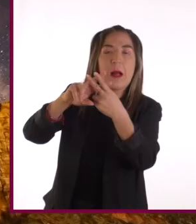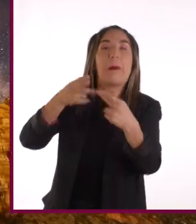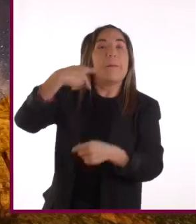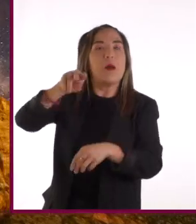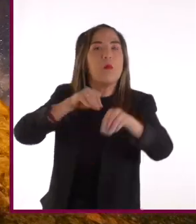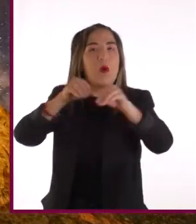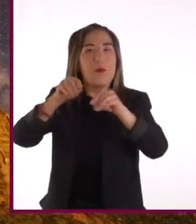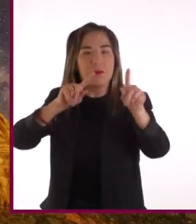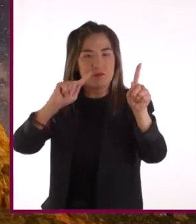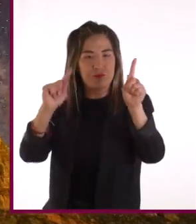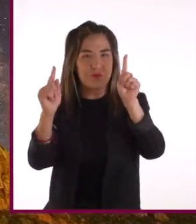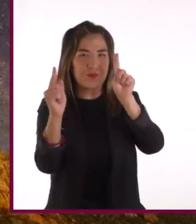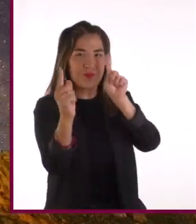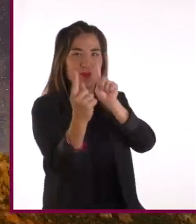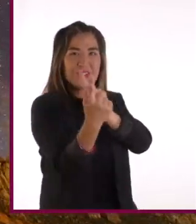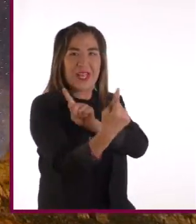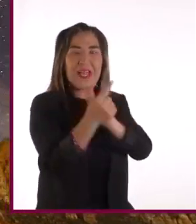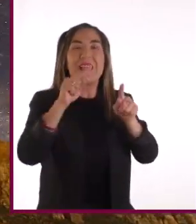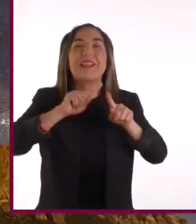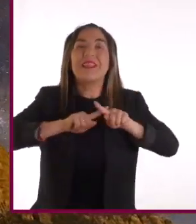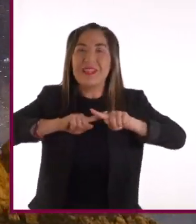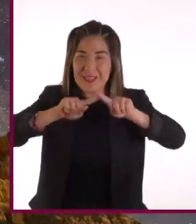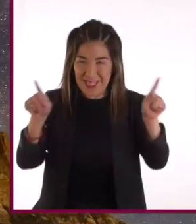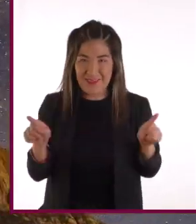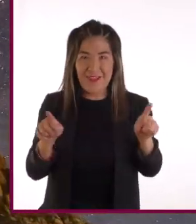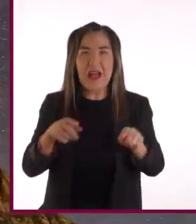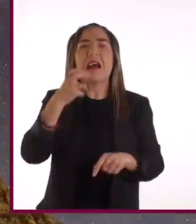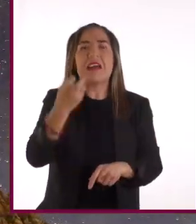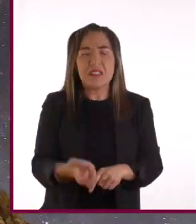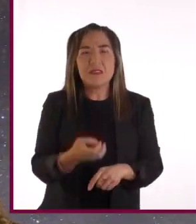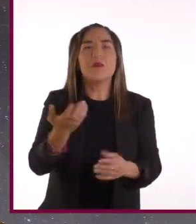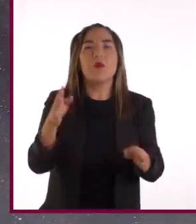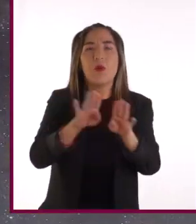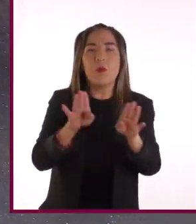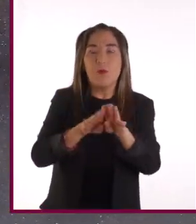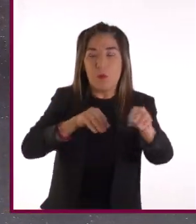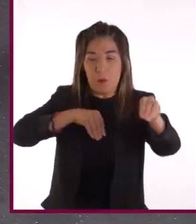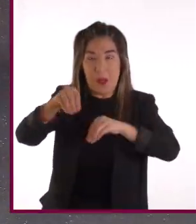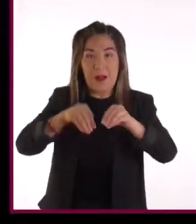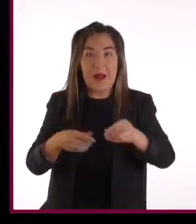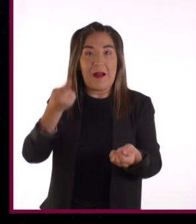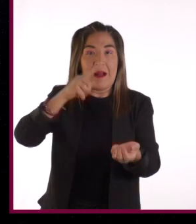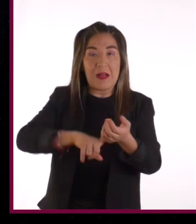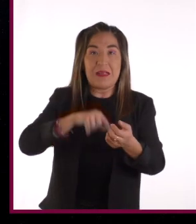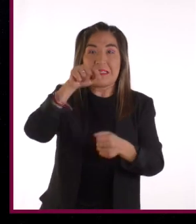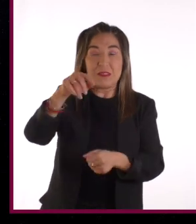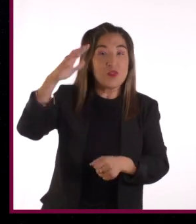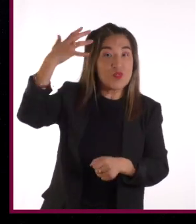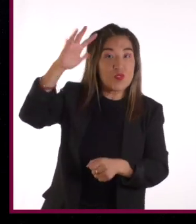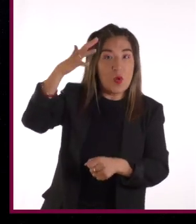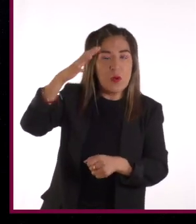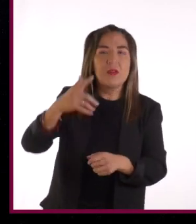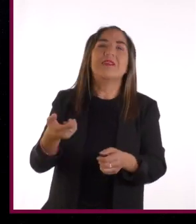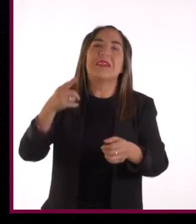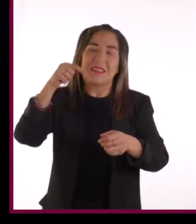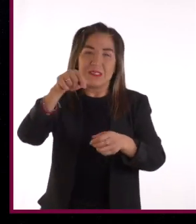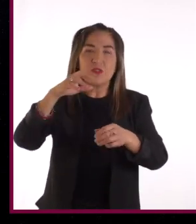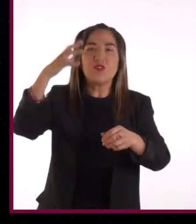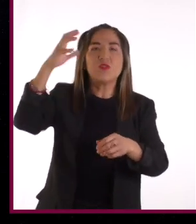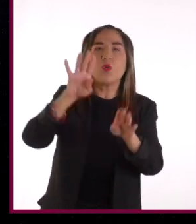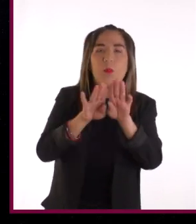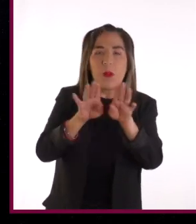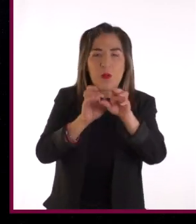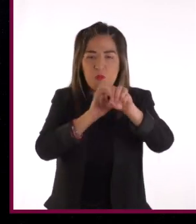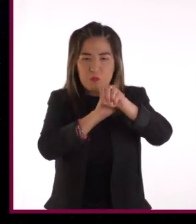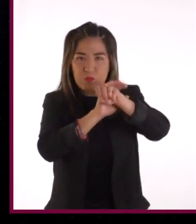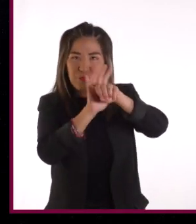verse en un lugar distinto cuando éste se encontraba visible, debido a que la gravedad de nuestro astro rey curva la